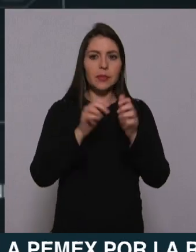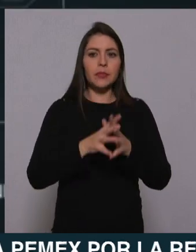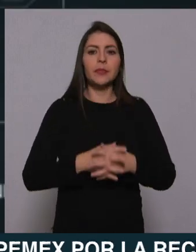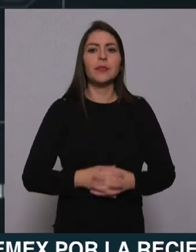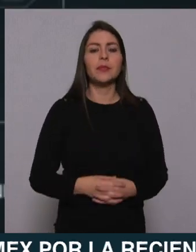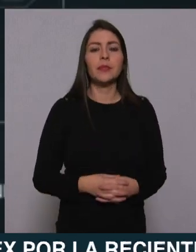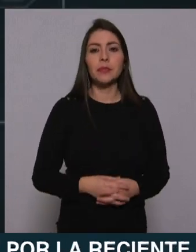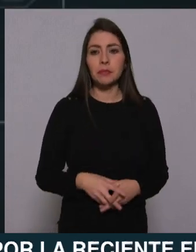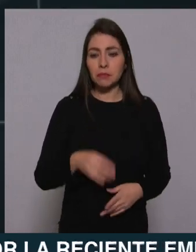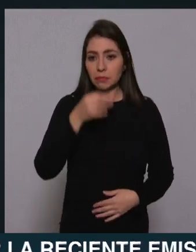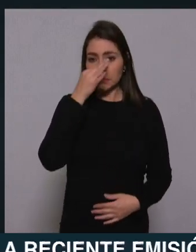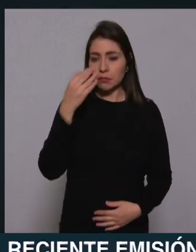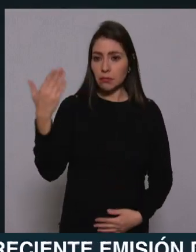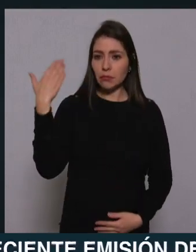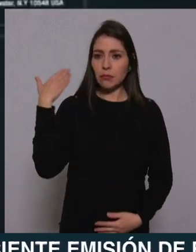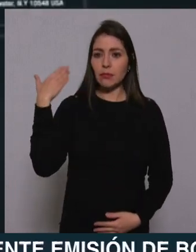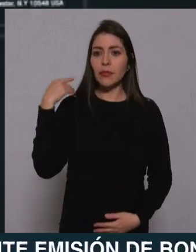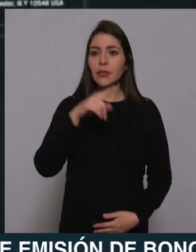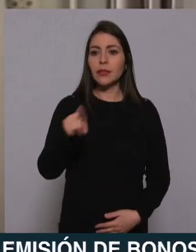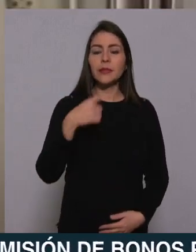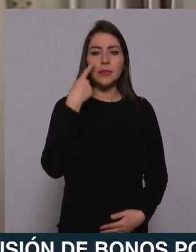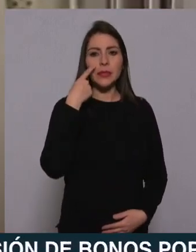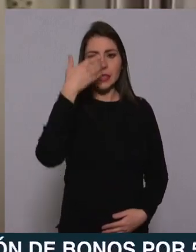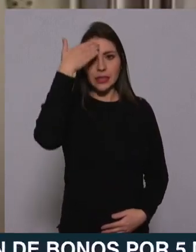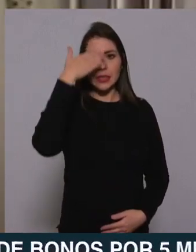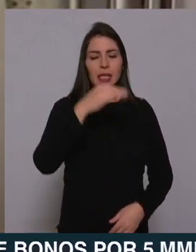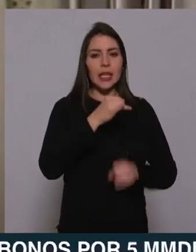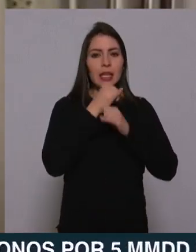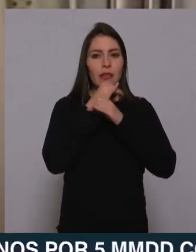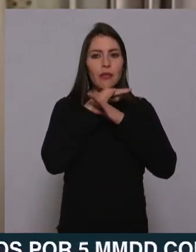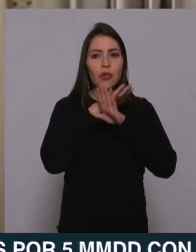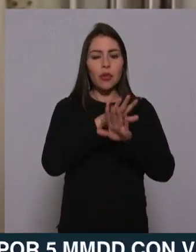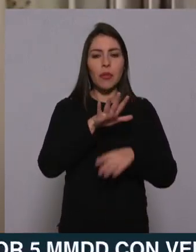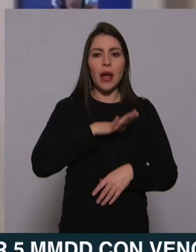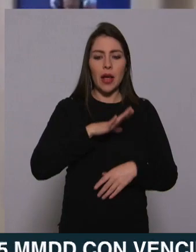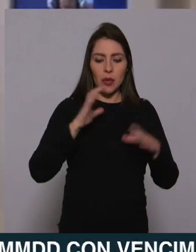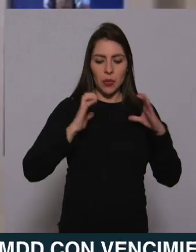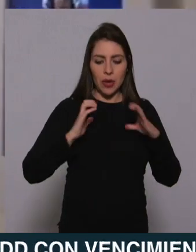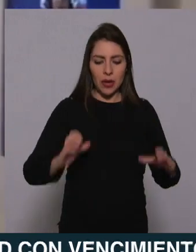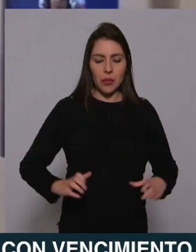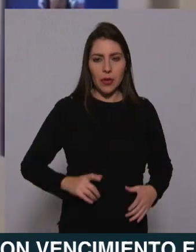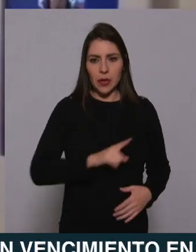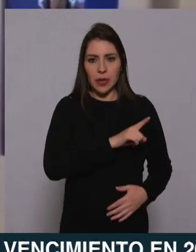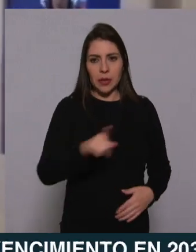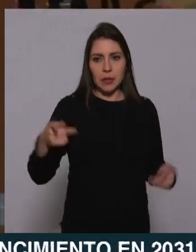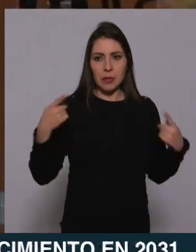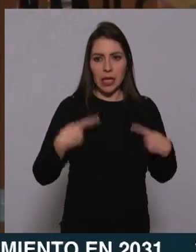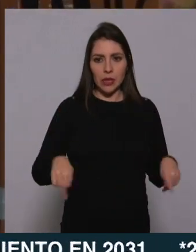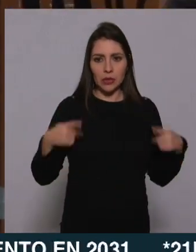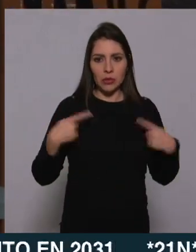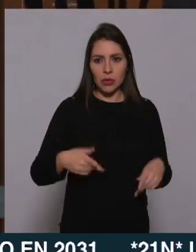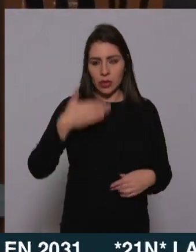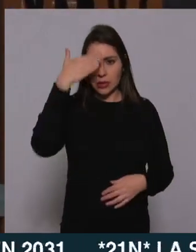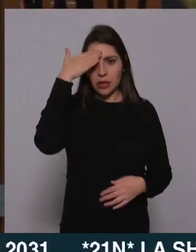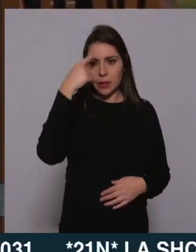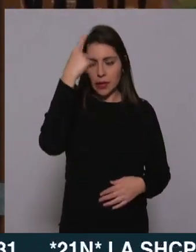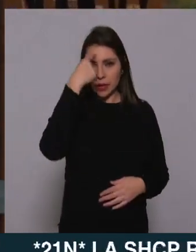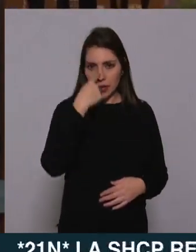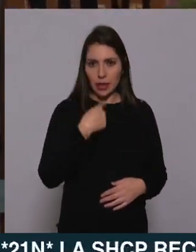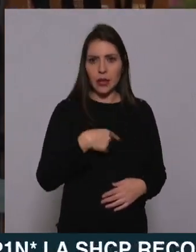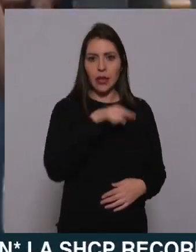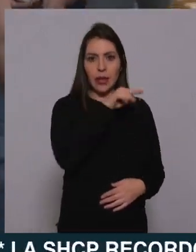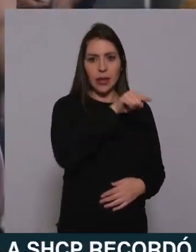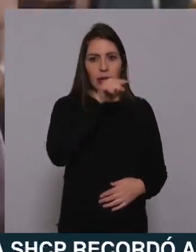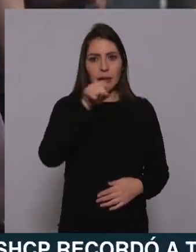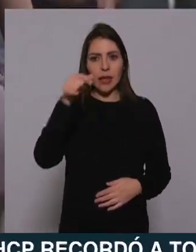En fechas recientes hemos escuchado sobre las bases de datos que contienen información biométrica, información que nos identifica como individuos y que garantiza